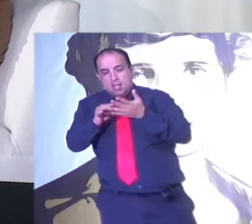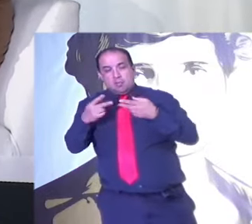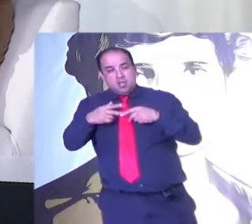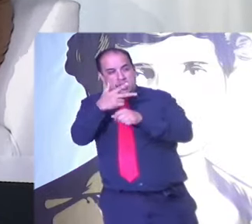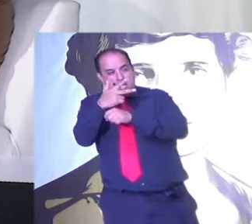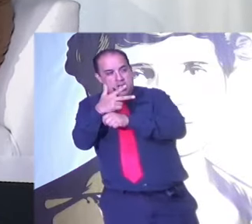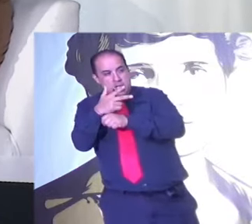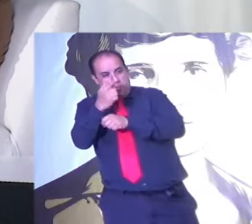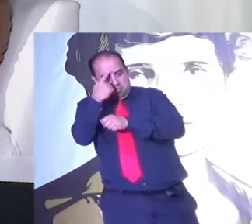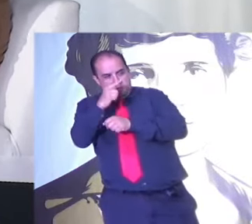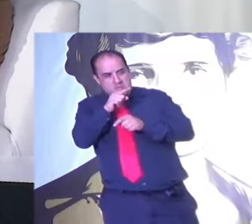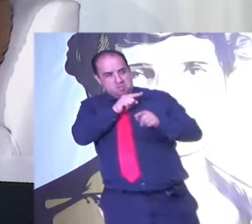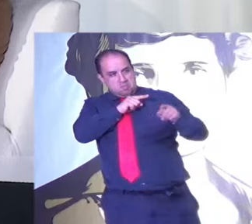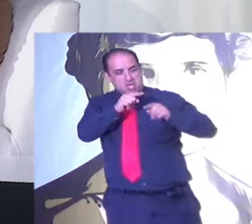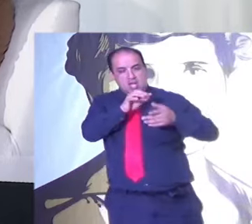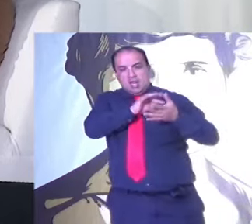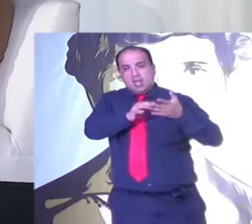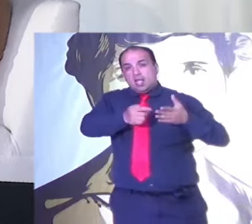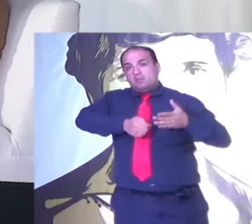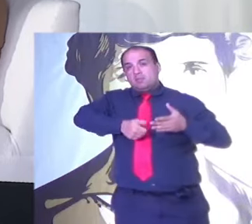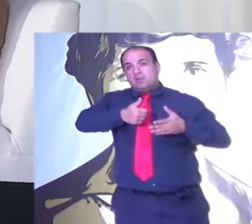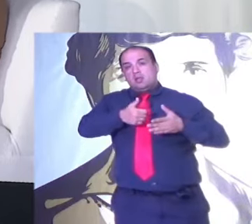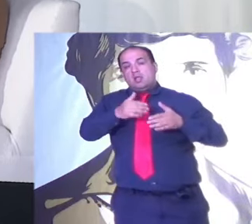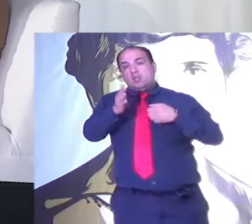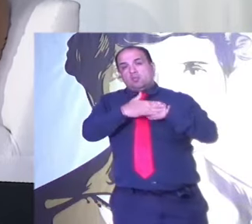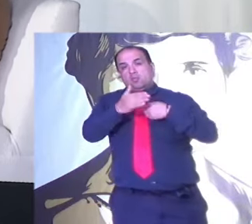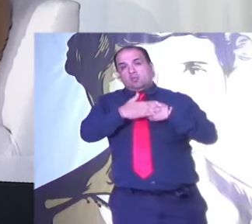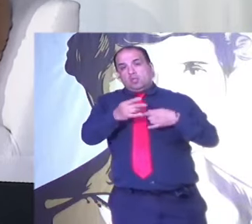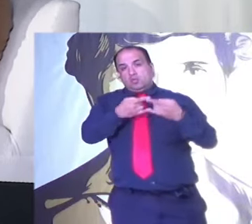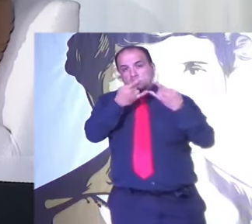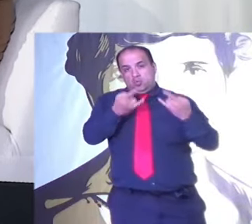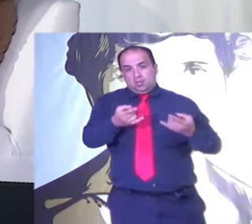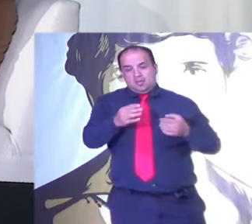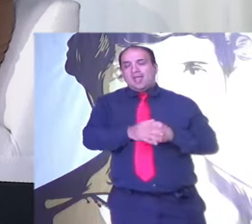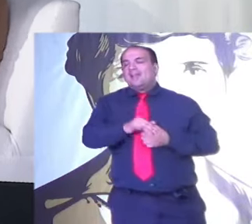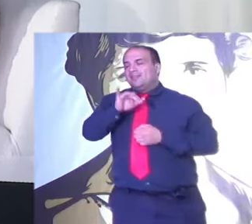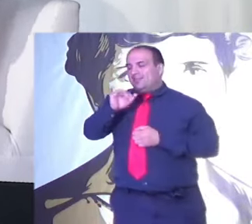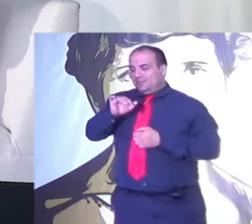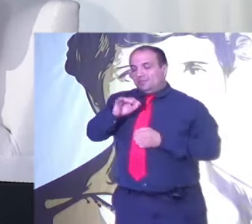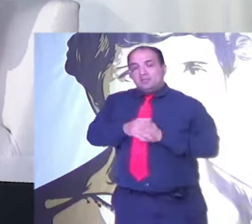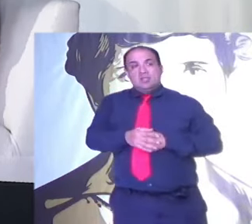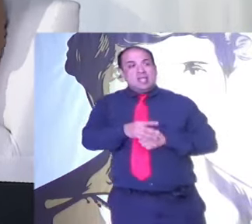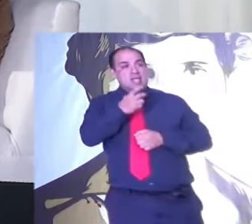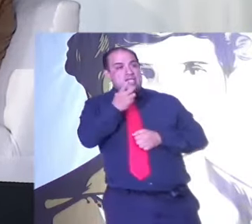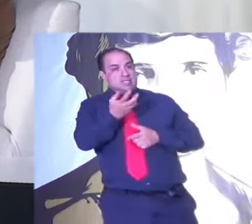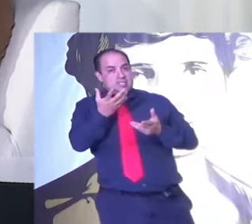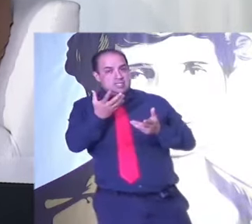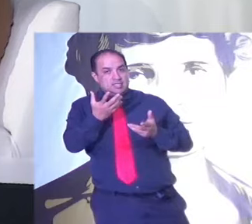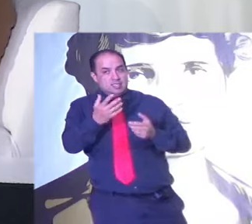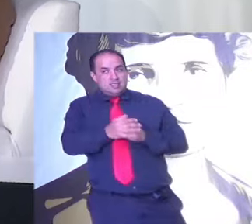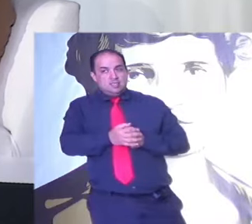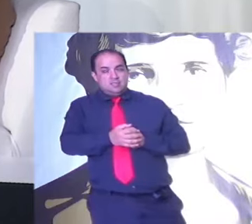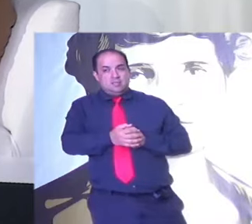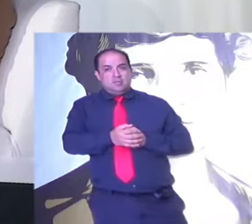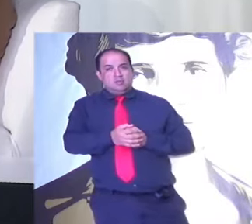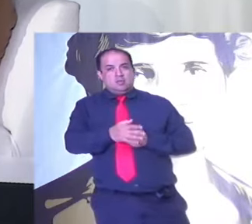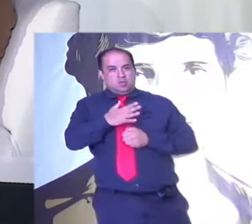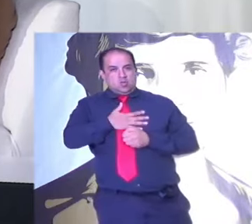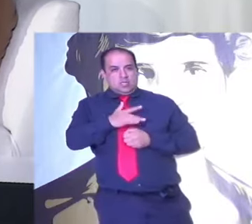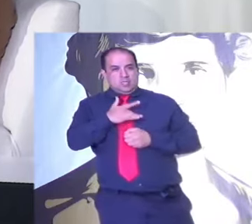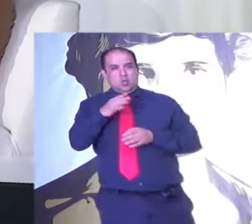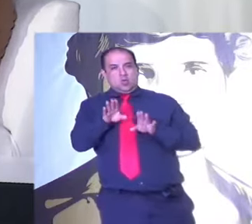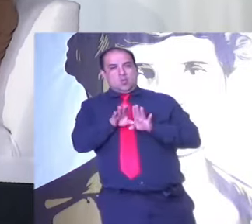para provocarlo, le lee el inicio del siguiente cuento. Sí. Entonces, de alguna manera estás, por lo menos yo lo veo así, es un